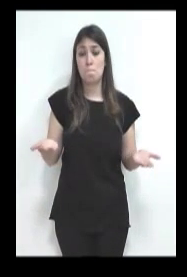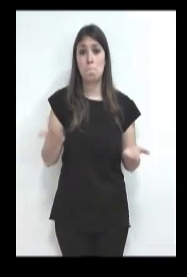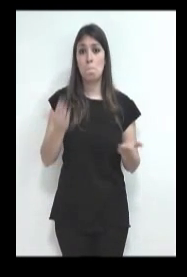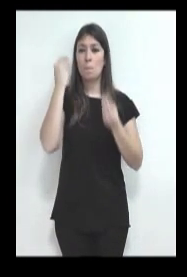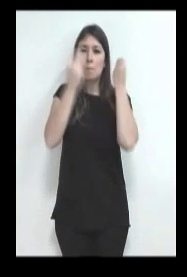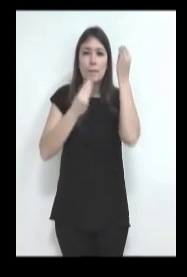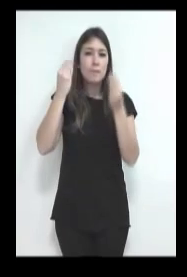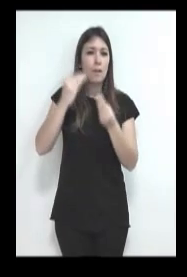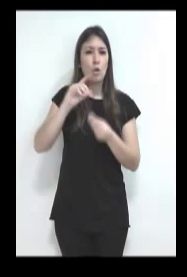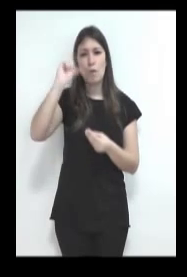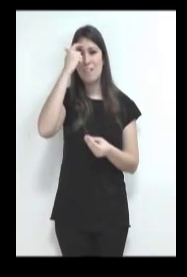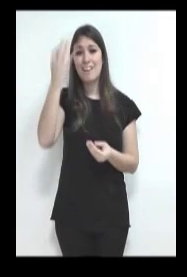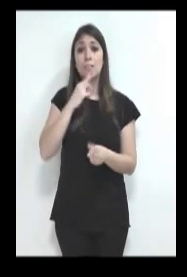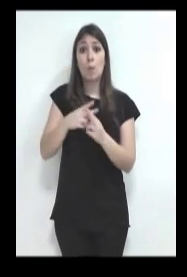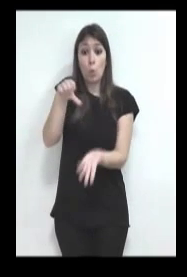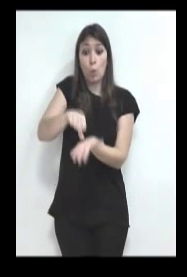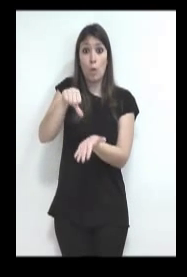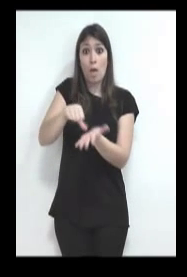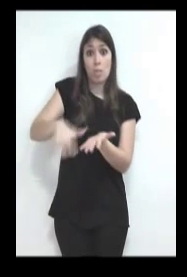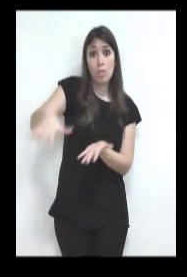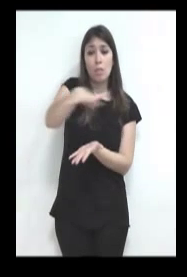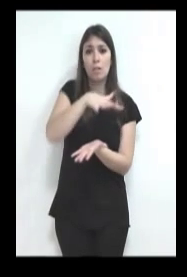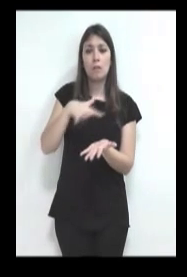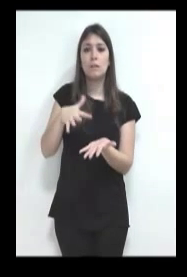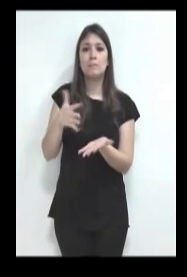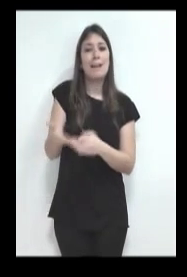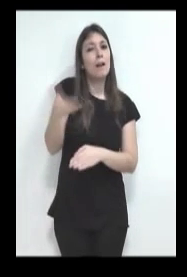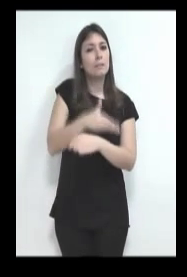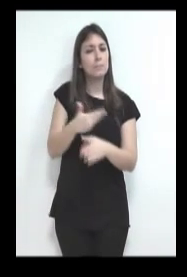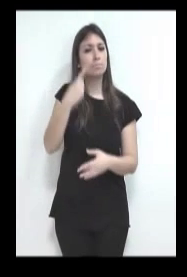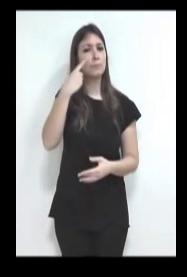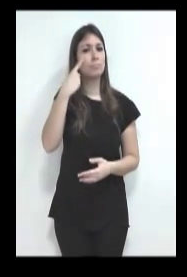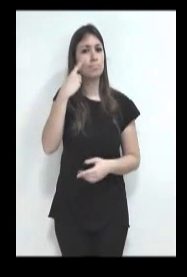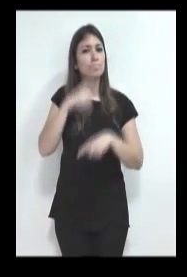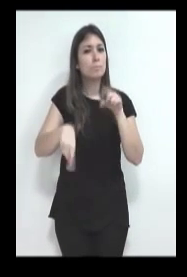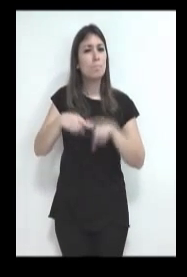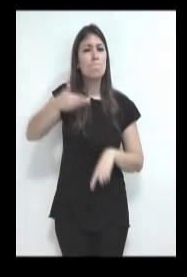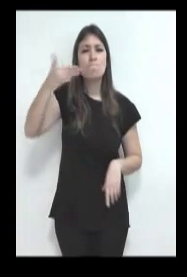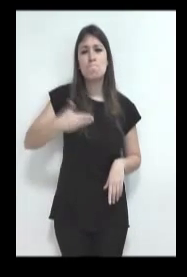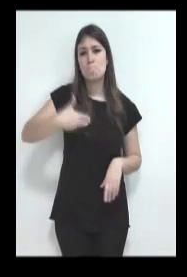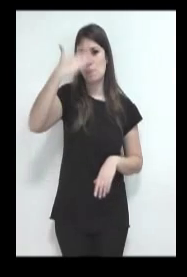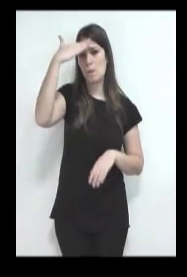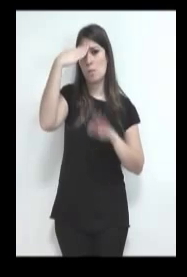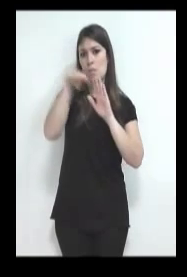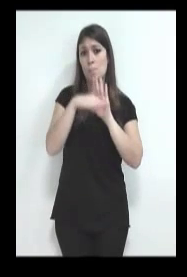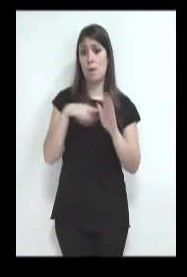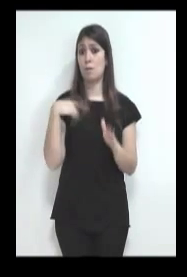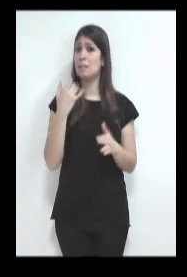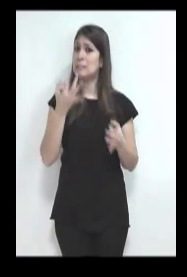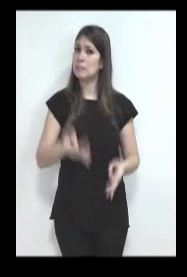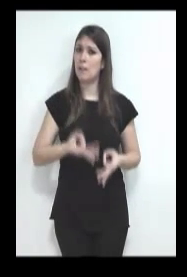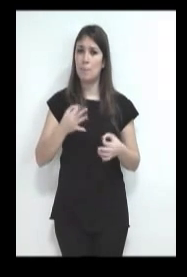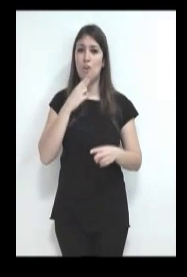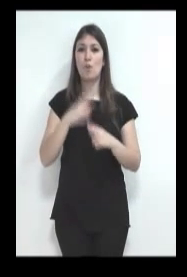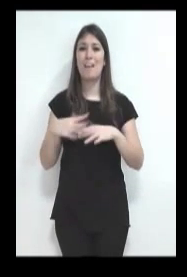pensar en el concepto de ciudad tenemos que basarnos, uno de los puntos principales que nosotros siempre consideramos es